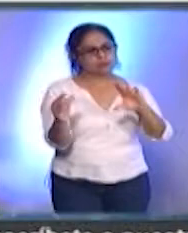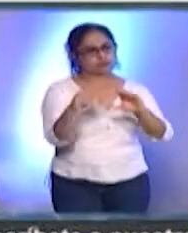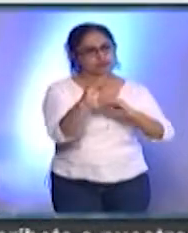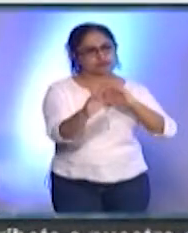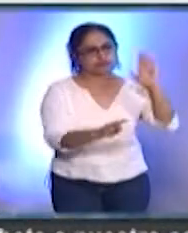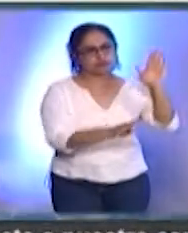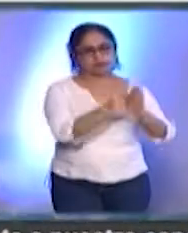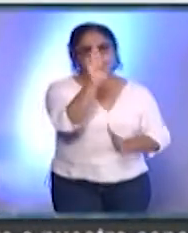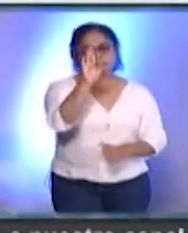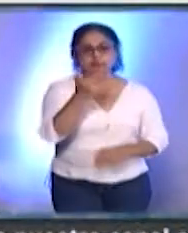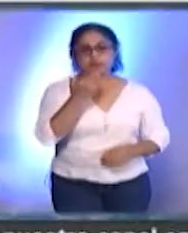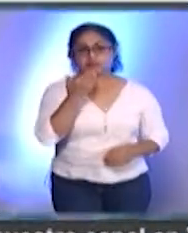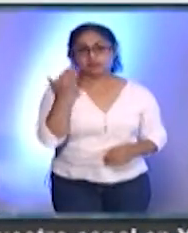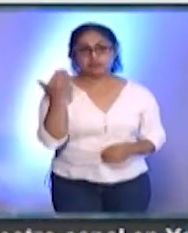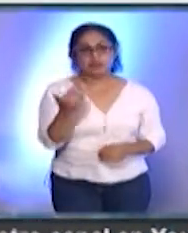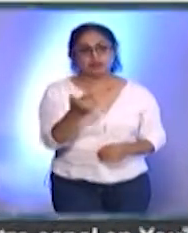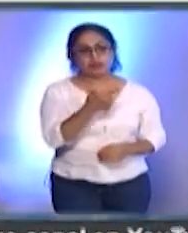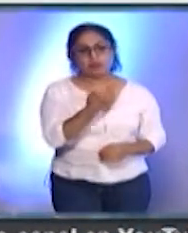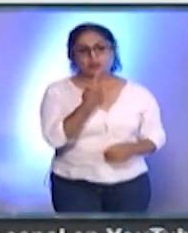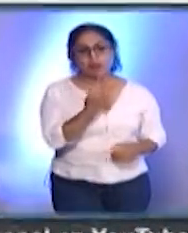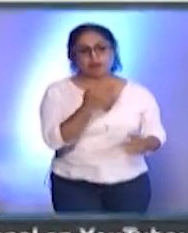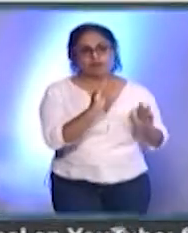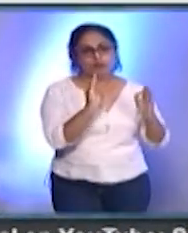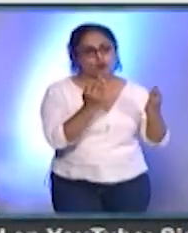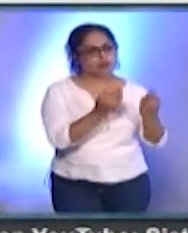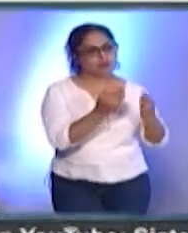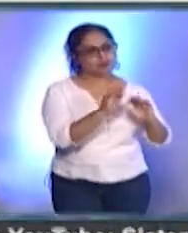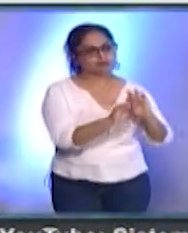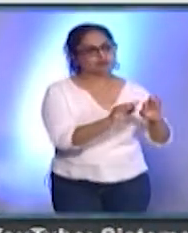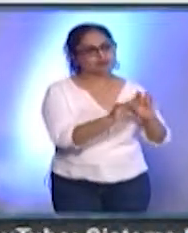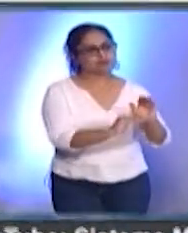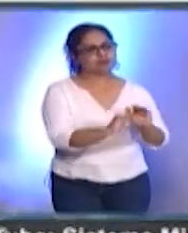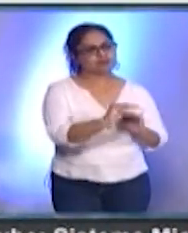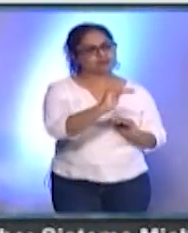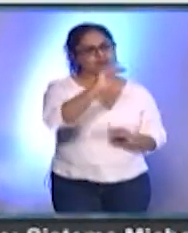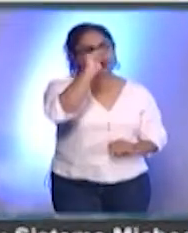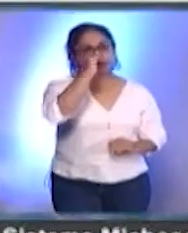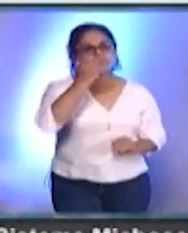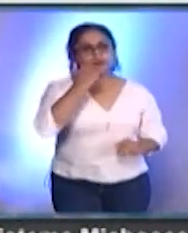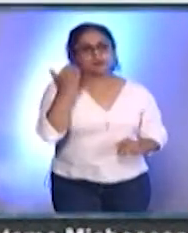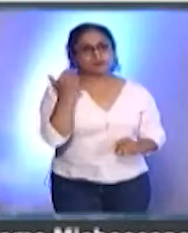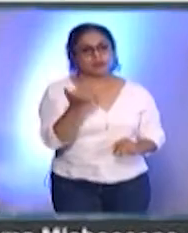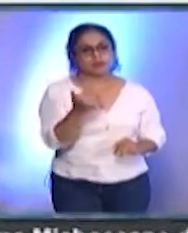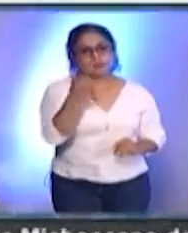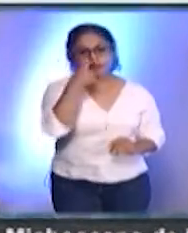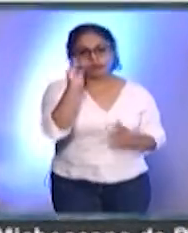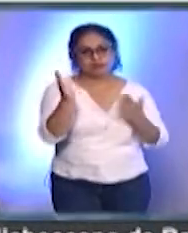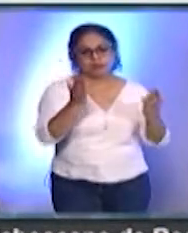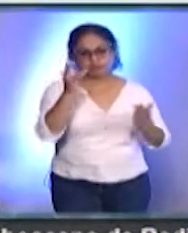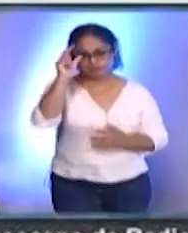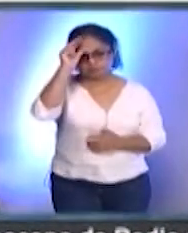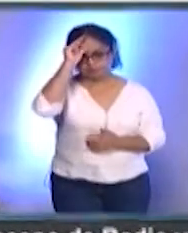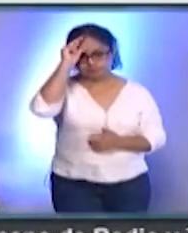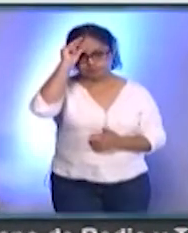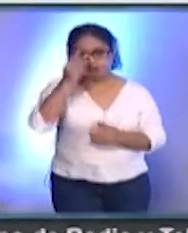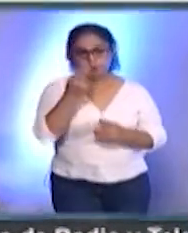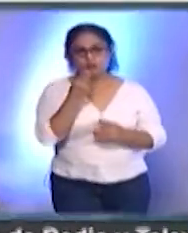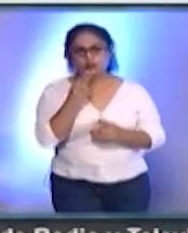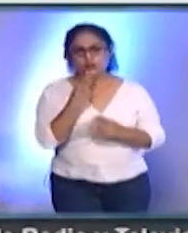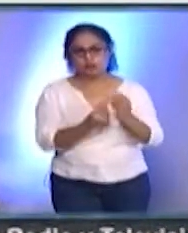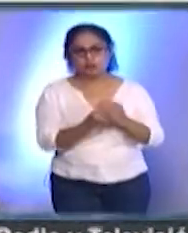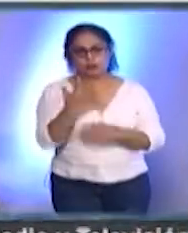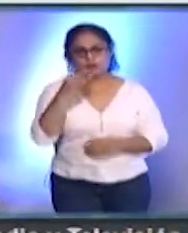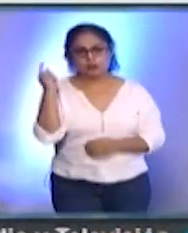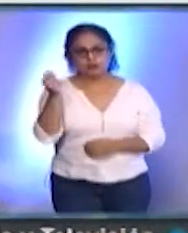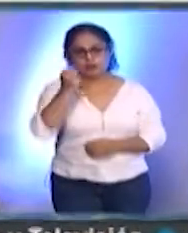ellos lograron una adecuada formación profesional, porque principalmente es el manejo de las nuevas tecnologías. Ese manejo de las